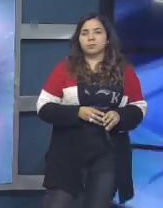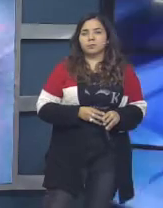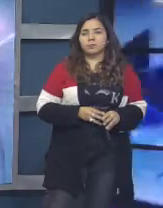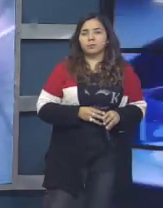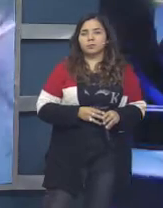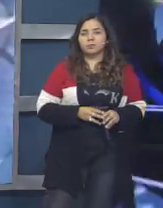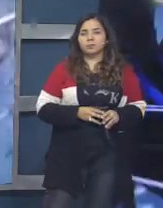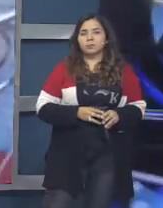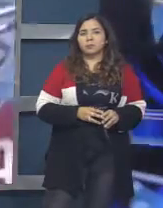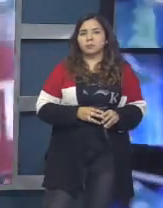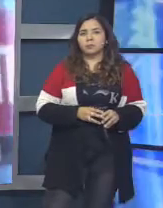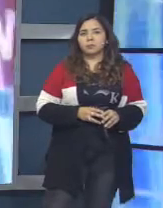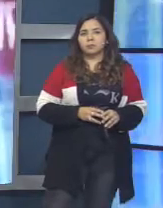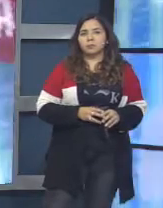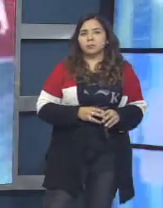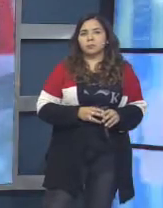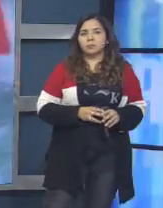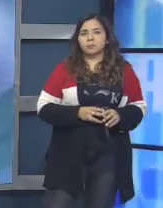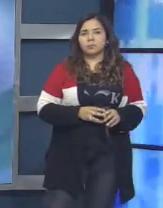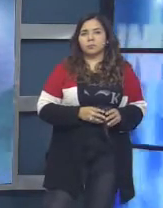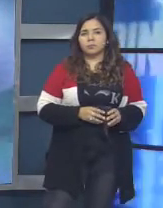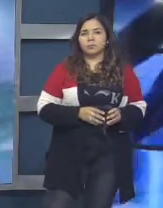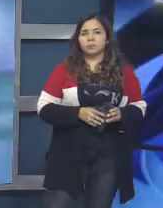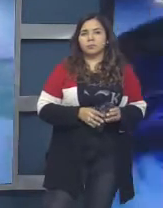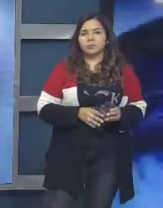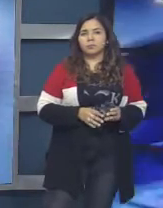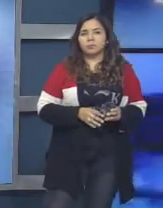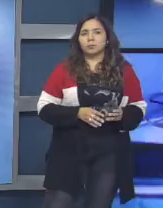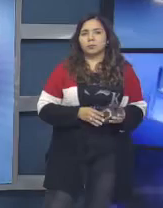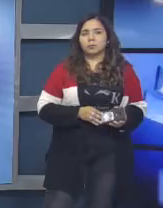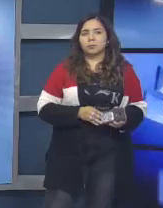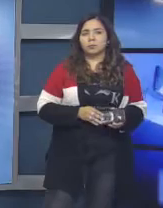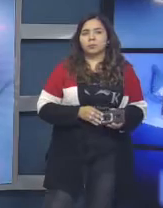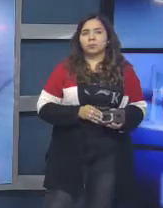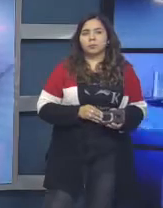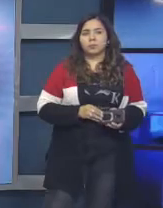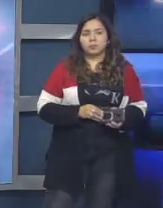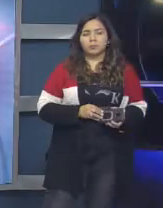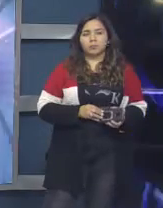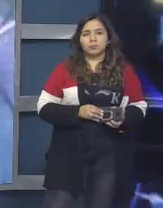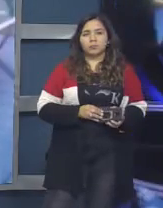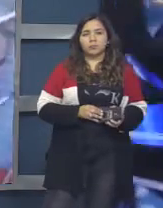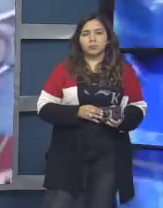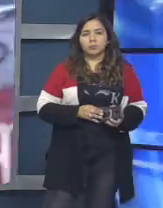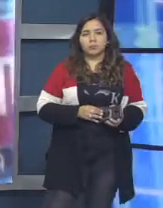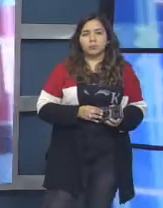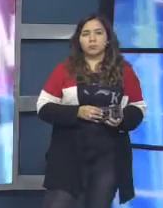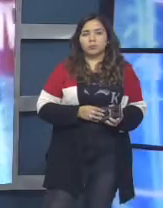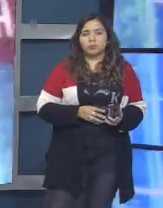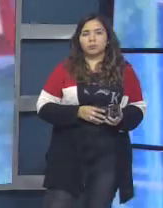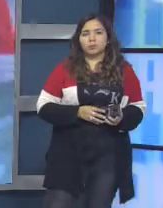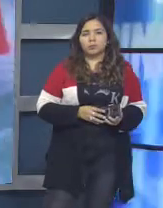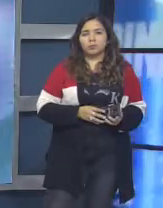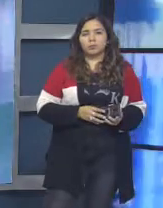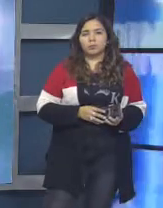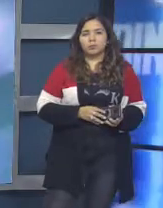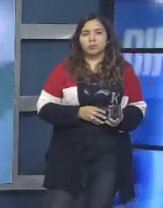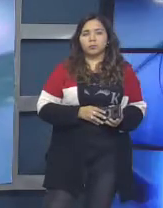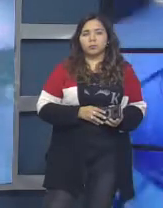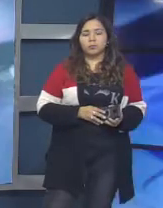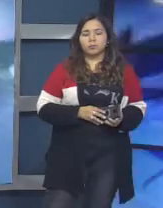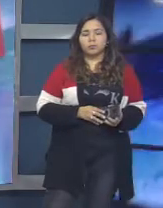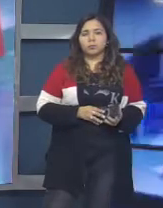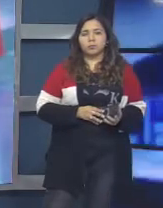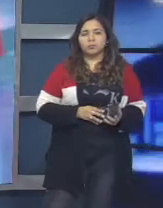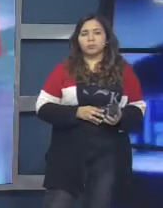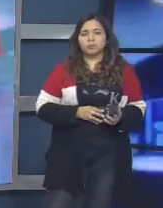el consenso y que salga nuevamente. Creo que con la mayoría que se presentó ayer